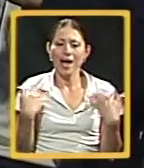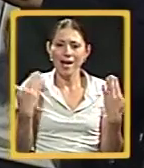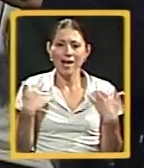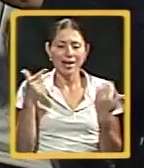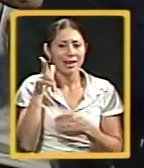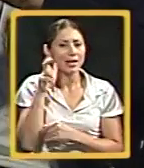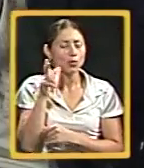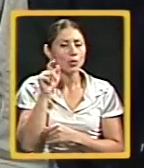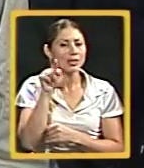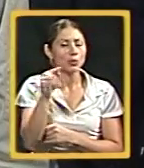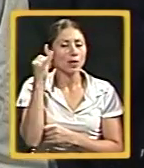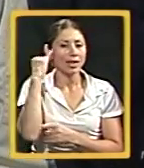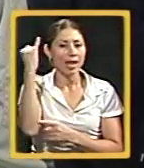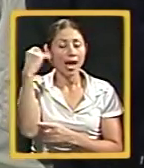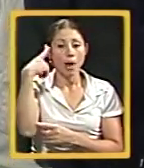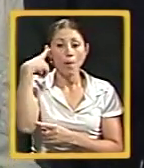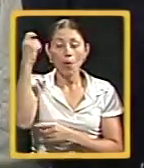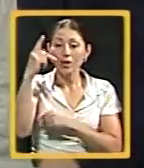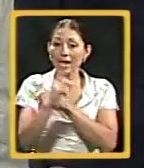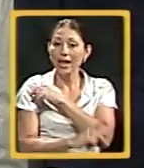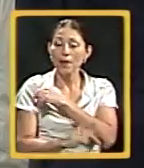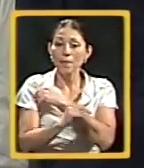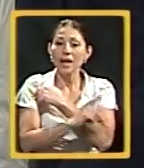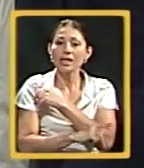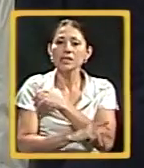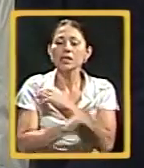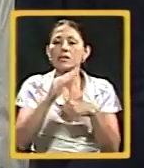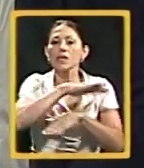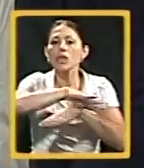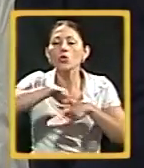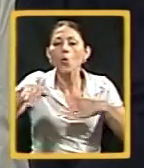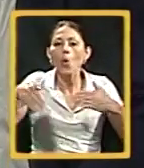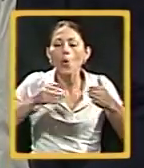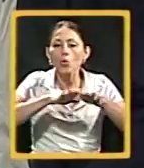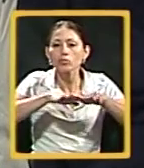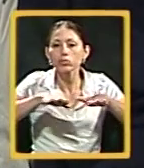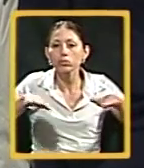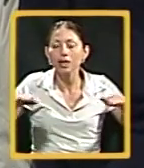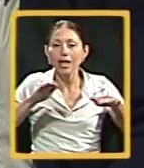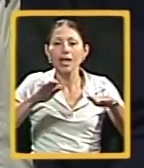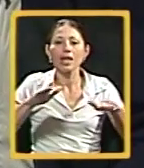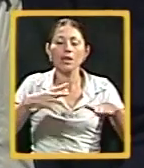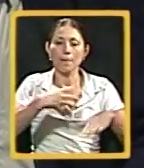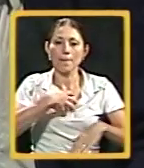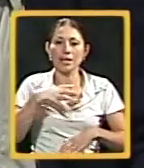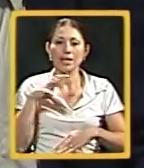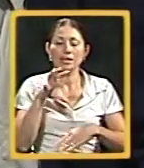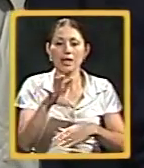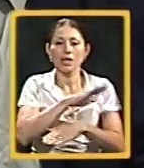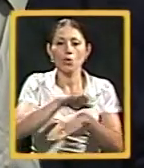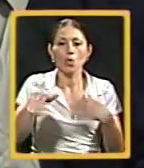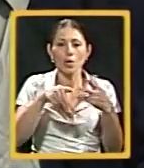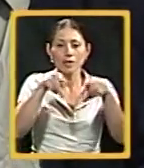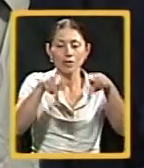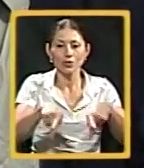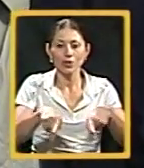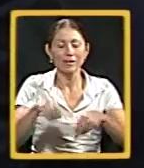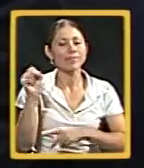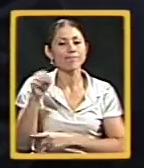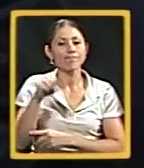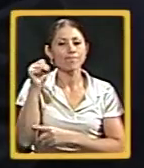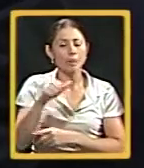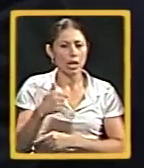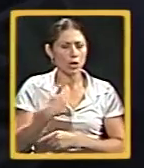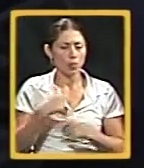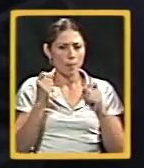esa idea, porque el país es todo y es de todos. Así creo yo que es. Y a mí me sorprende muchísimo cuando